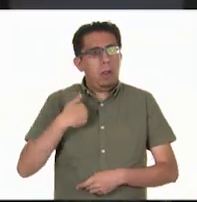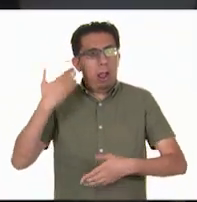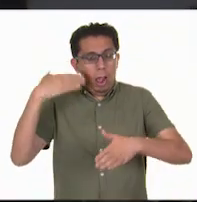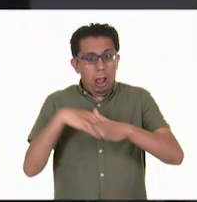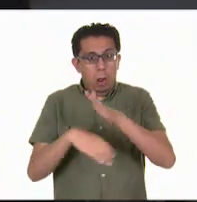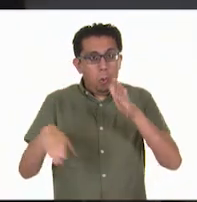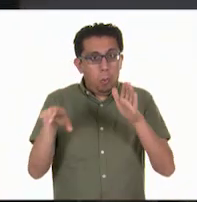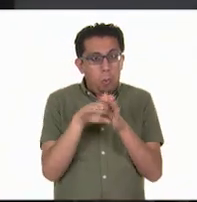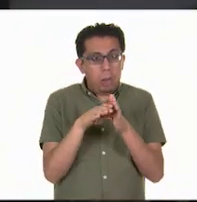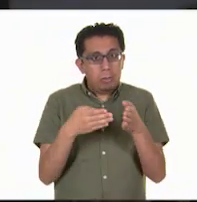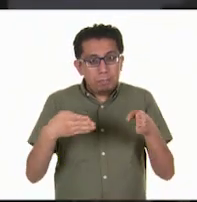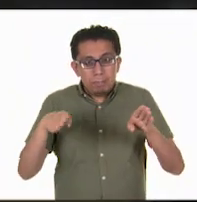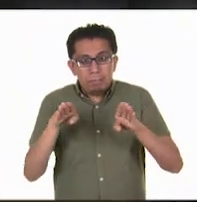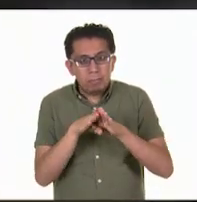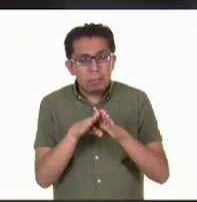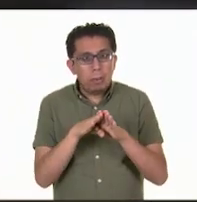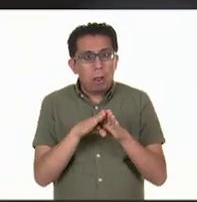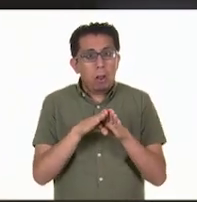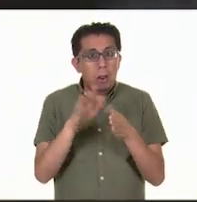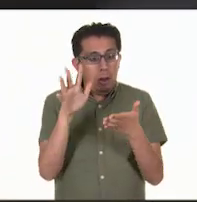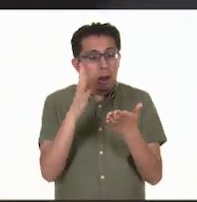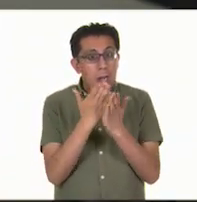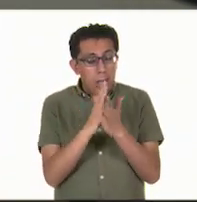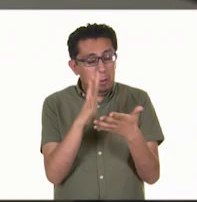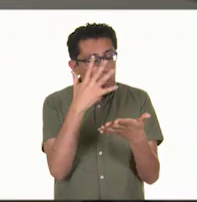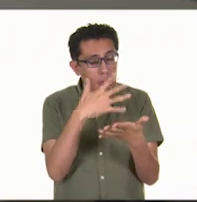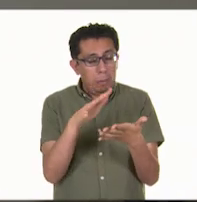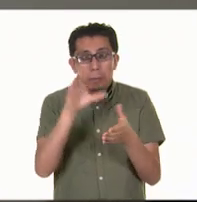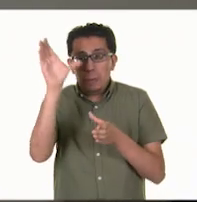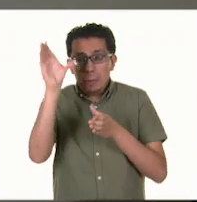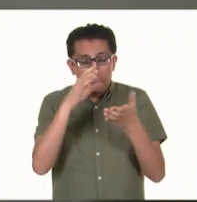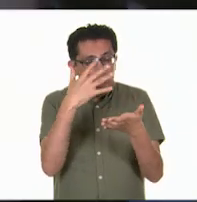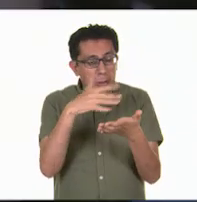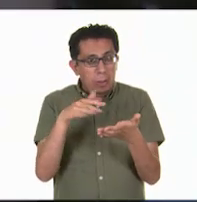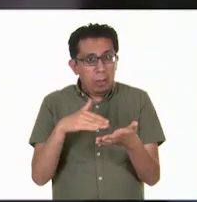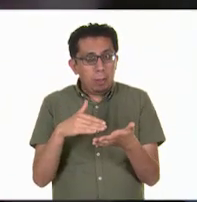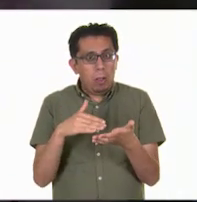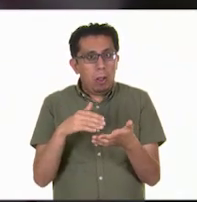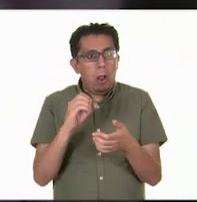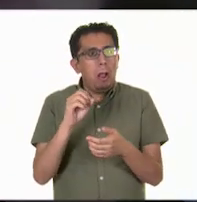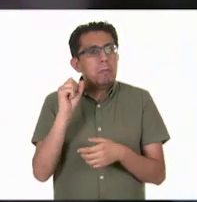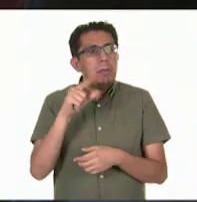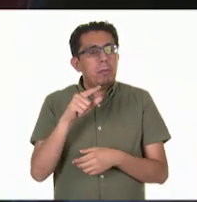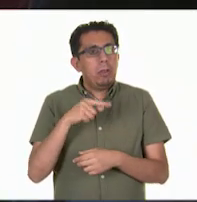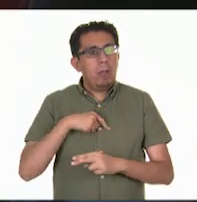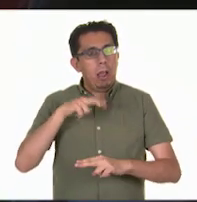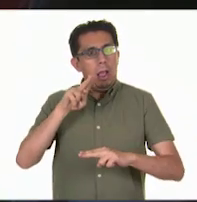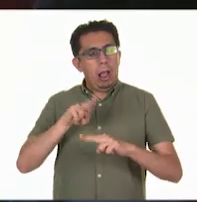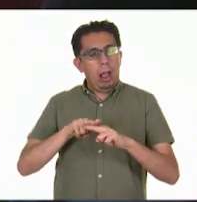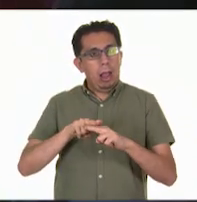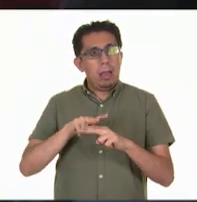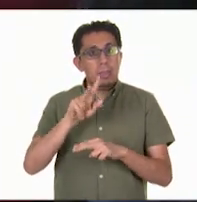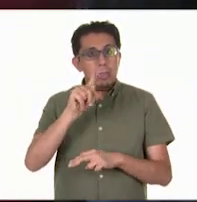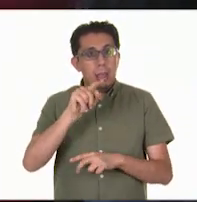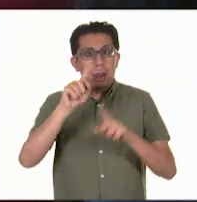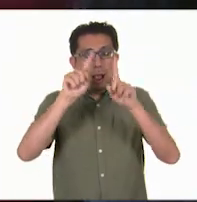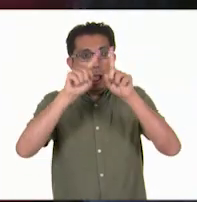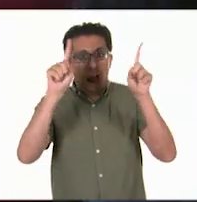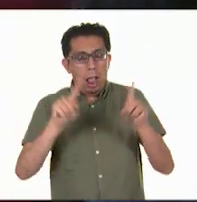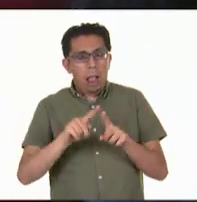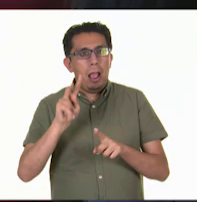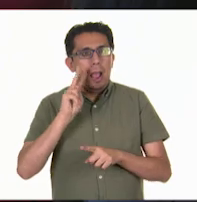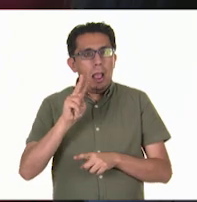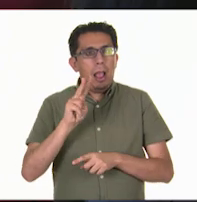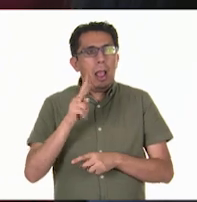en mi cuarto y leía todos los libros que encontraba en casa, o cuando me sentaba frente a la tele para ver programas